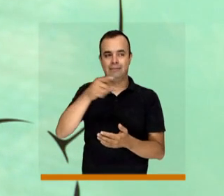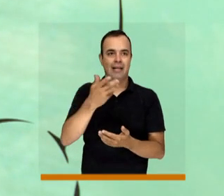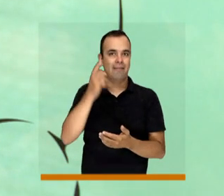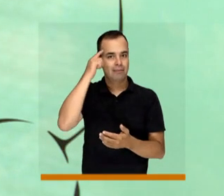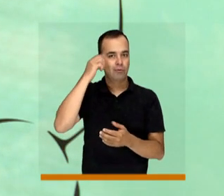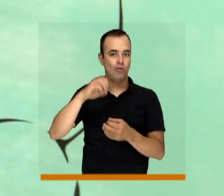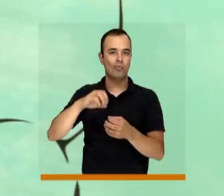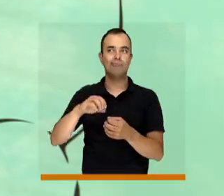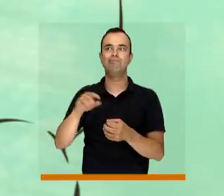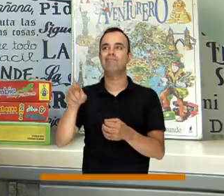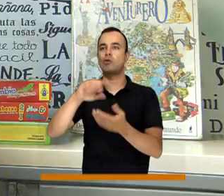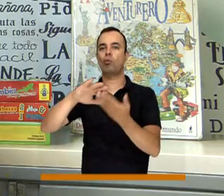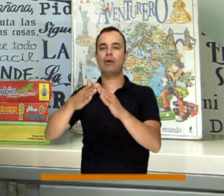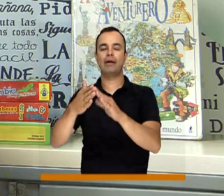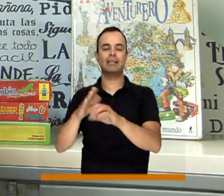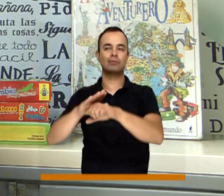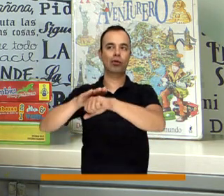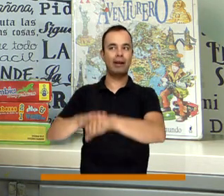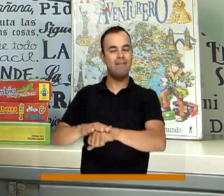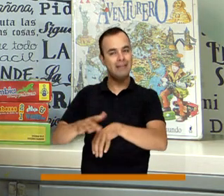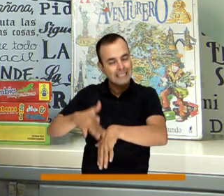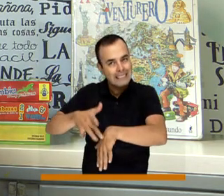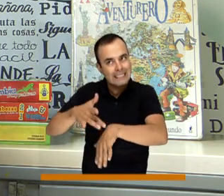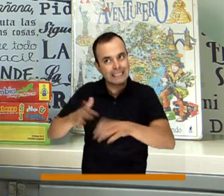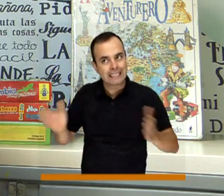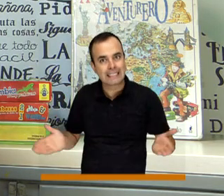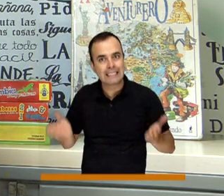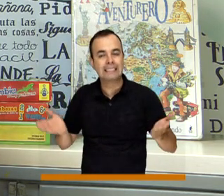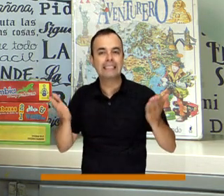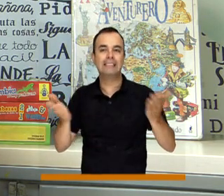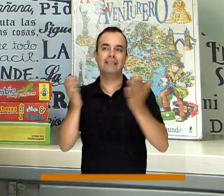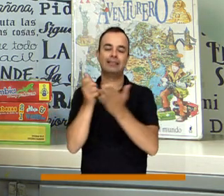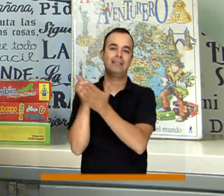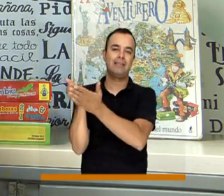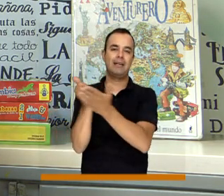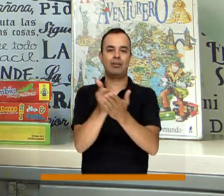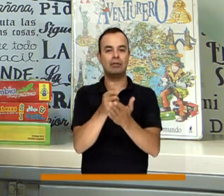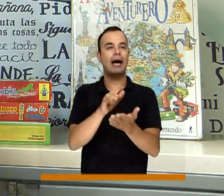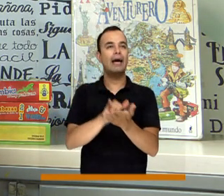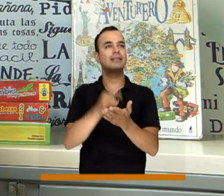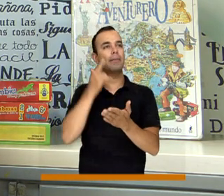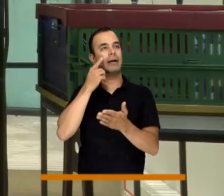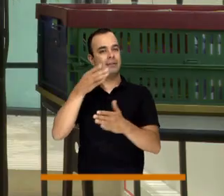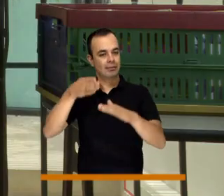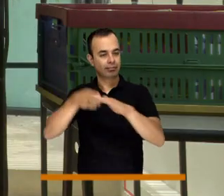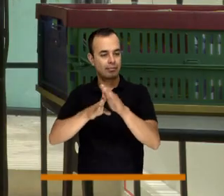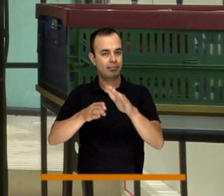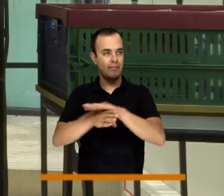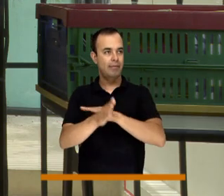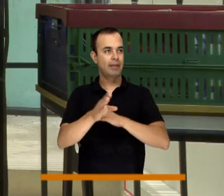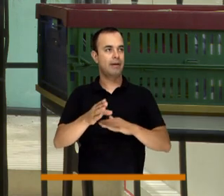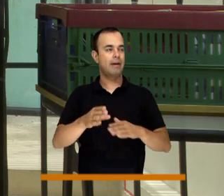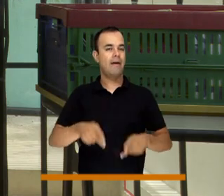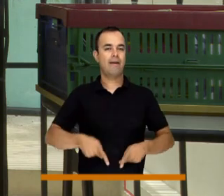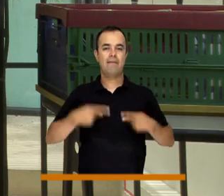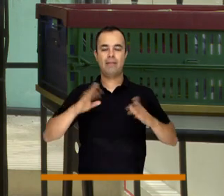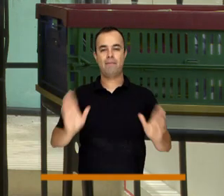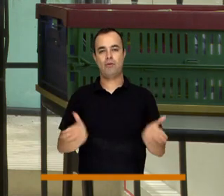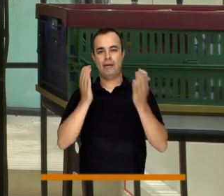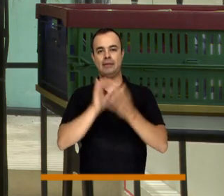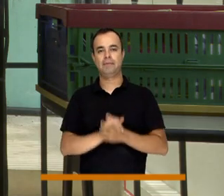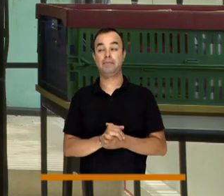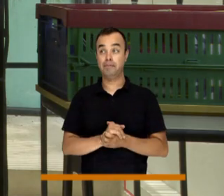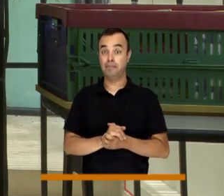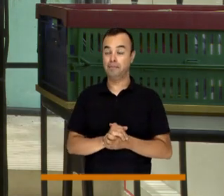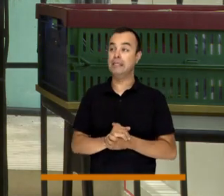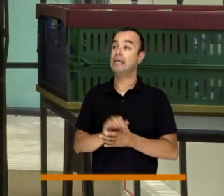a las comunidades más vulnerables con esa oferta acerca a las personas a muchas cosas que jamás accederían en la vida. Y concejal